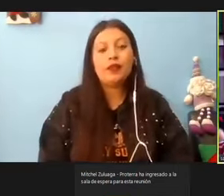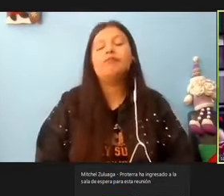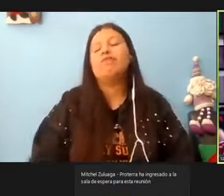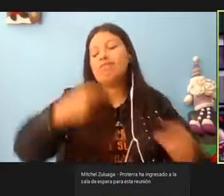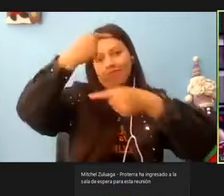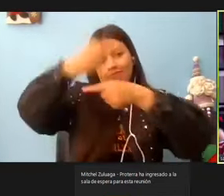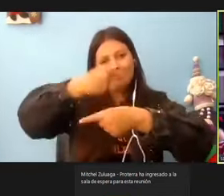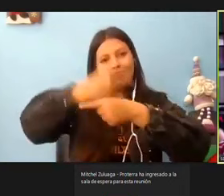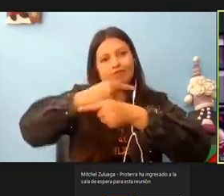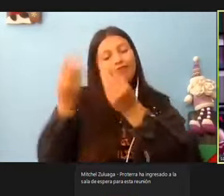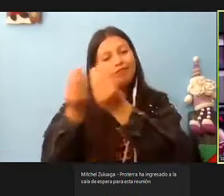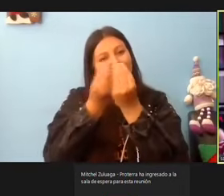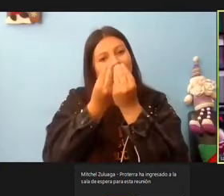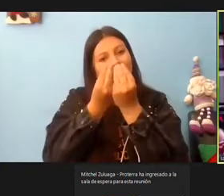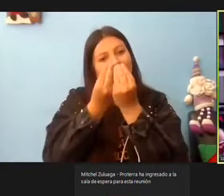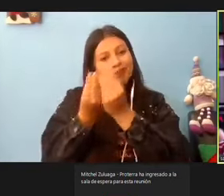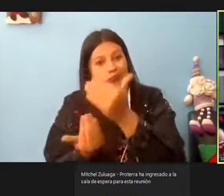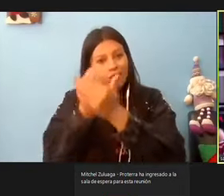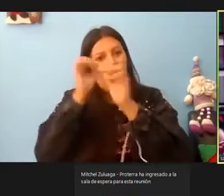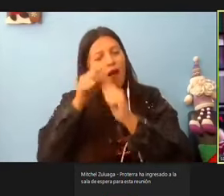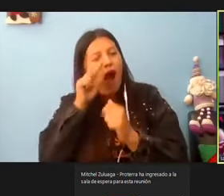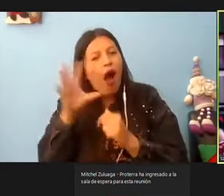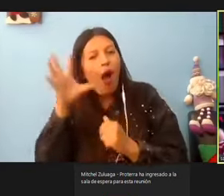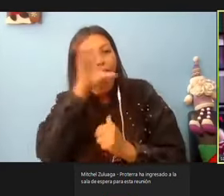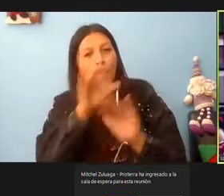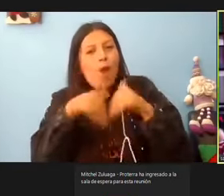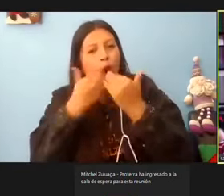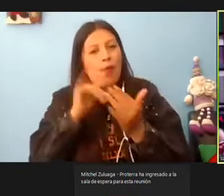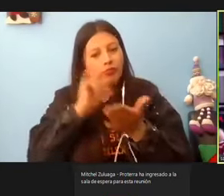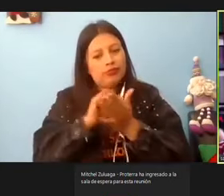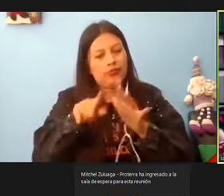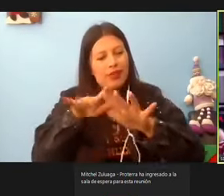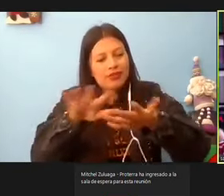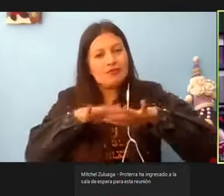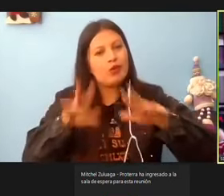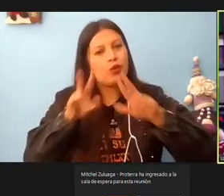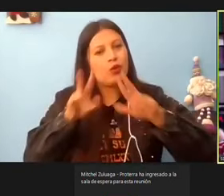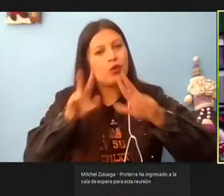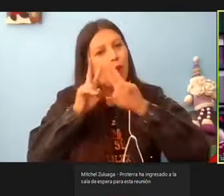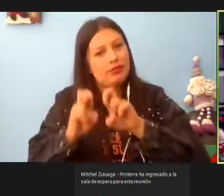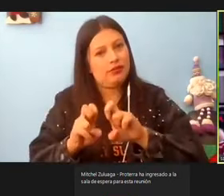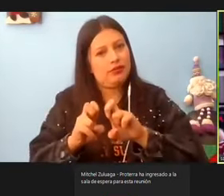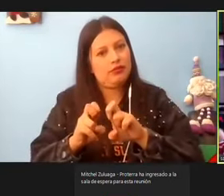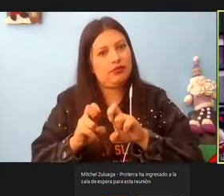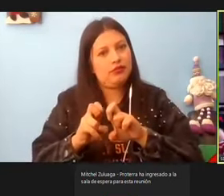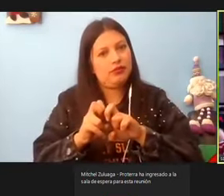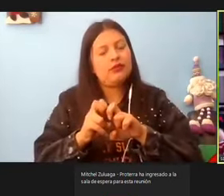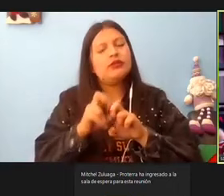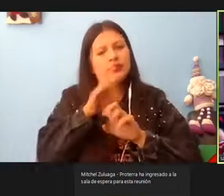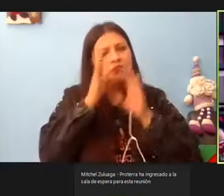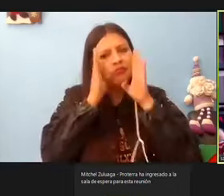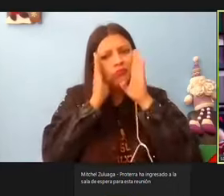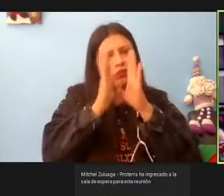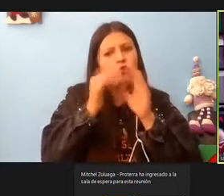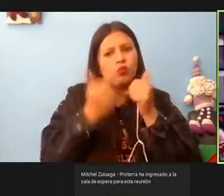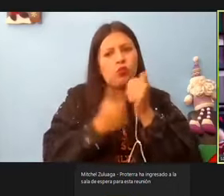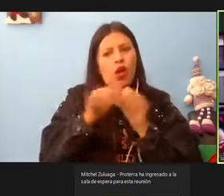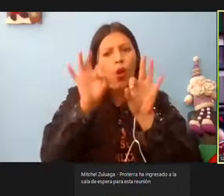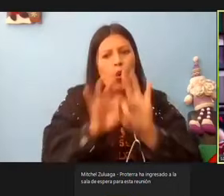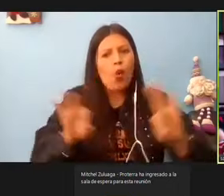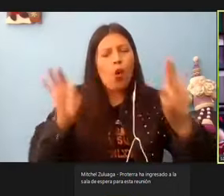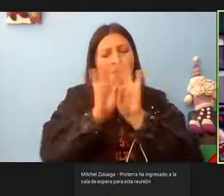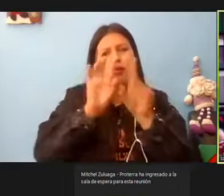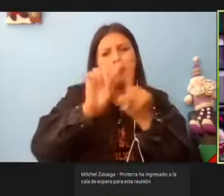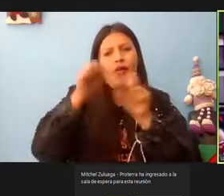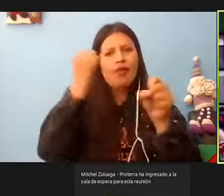Efectivamente, en la conferencia inaugural se pudo apreciar cómo este es un campo de investigación que concentra un conjunto importante de trabajos